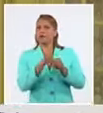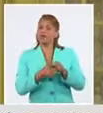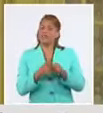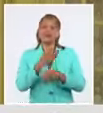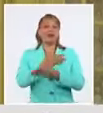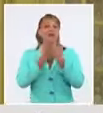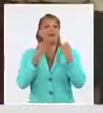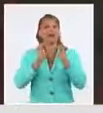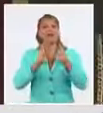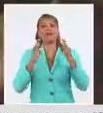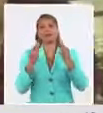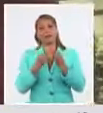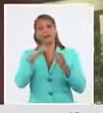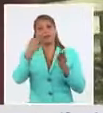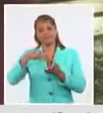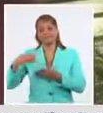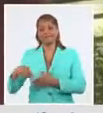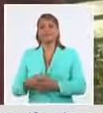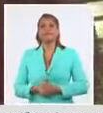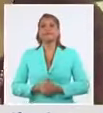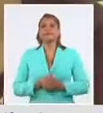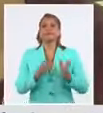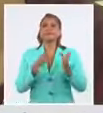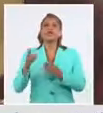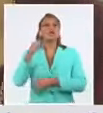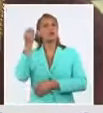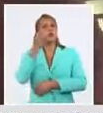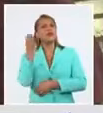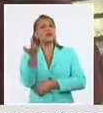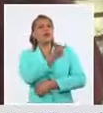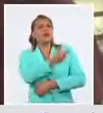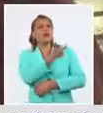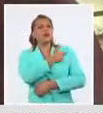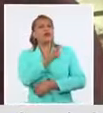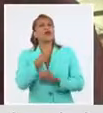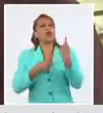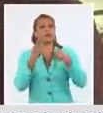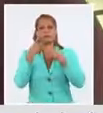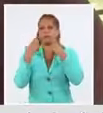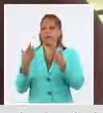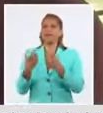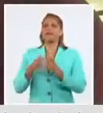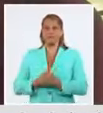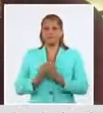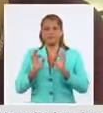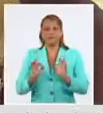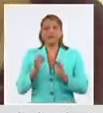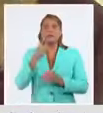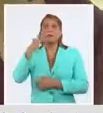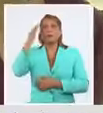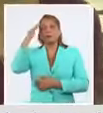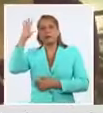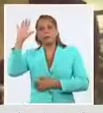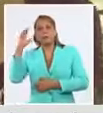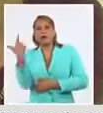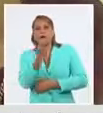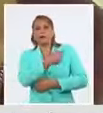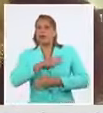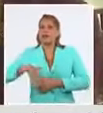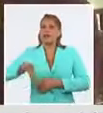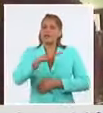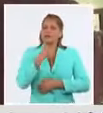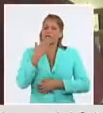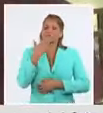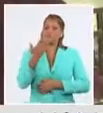familias y con muchas cosas. Yo considero que la vacunación es realmente importante. Menos mal que ya nos vacunaron a todos, porque realmente lo